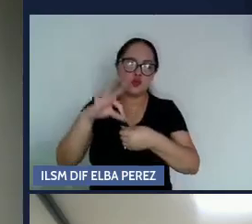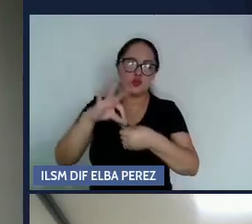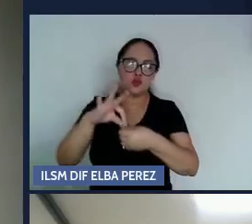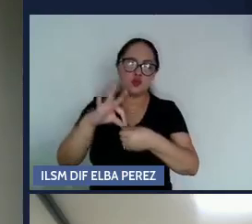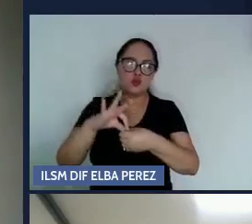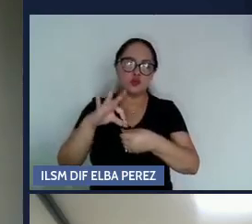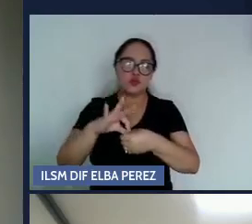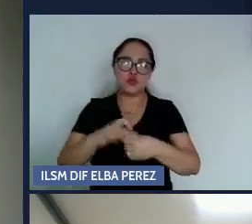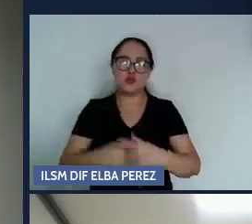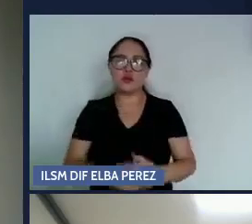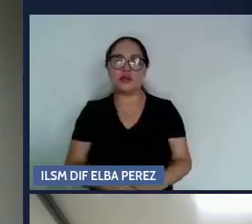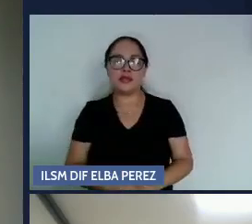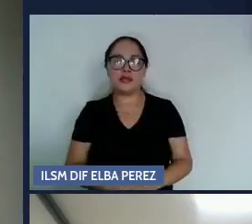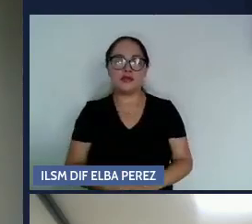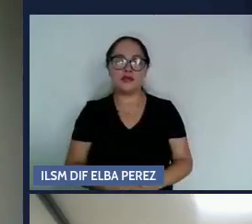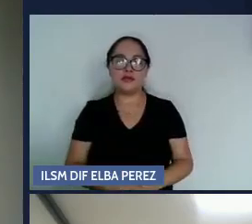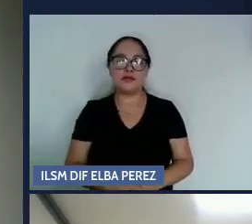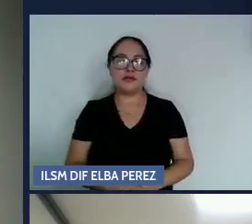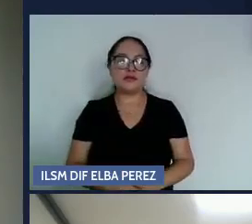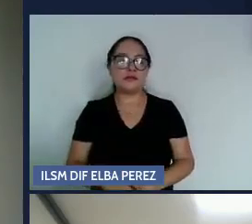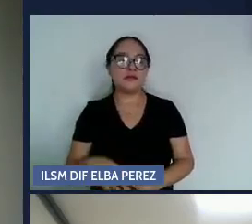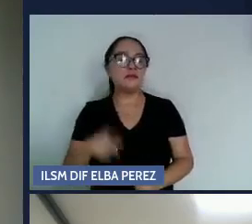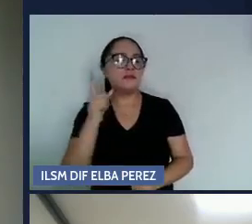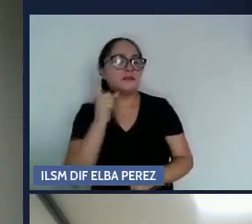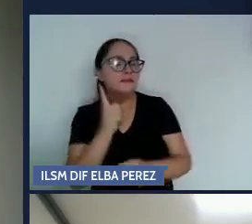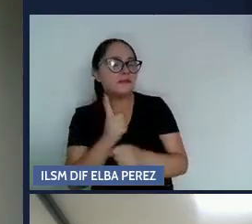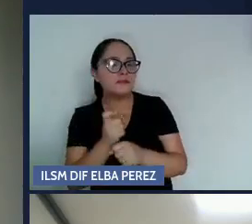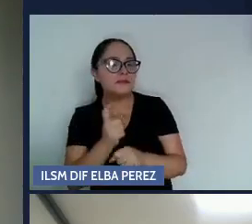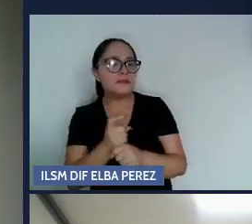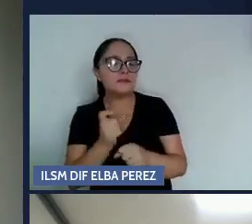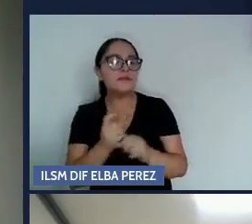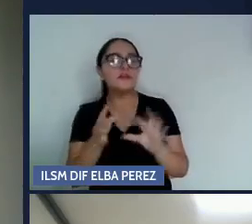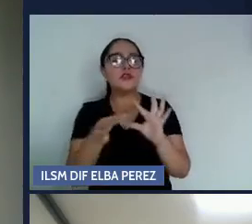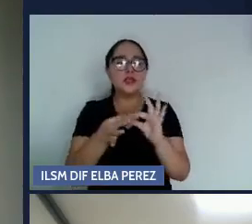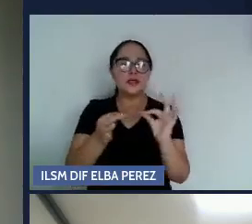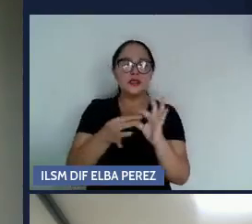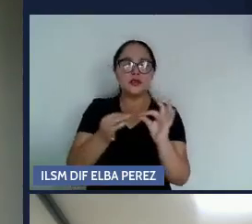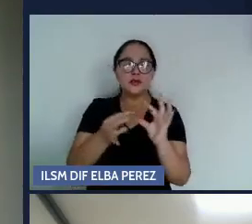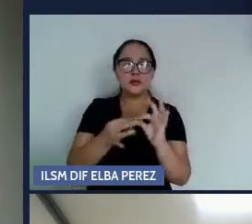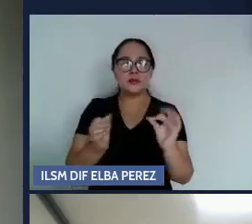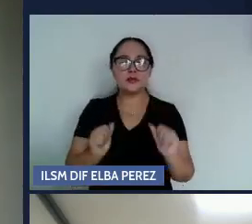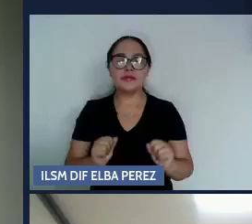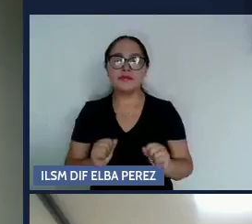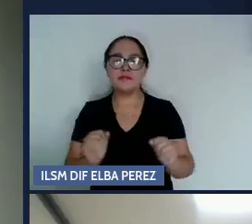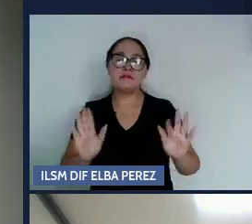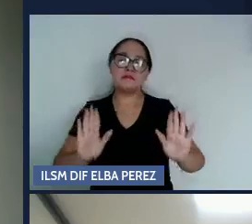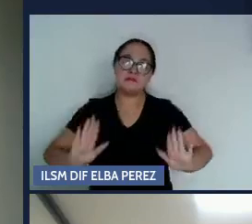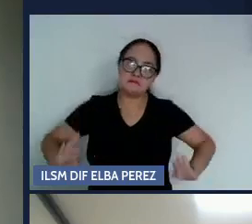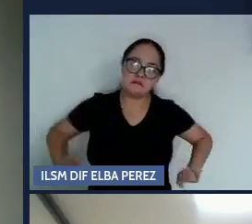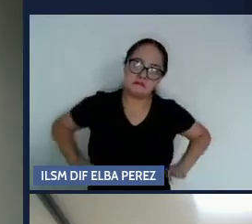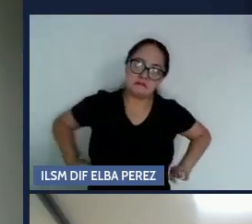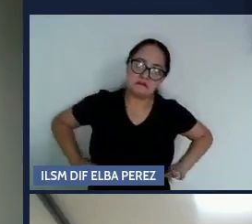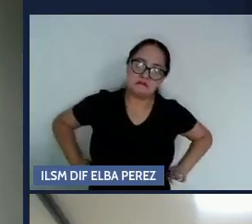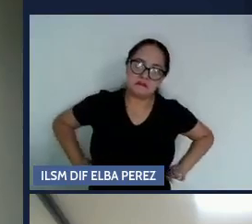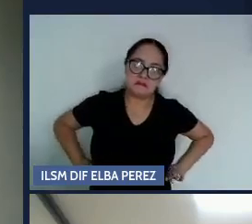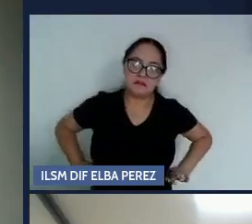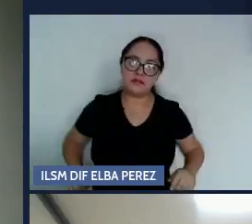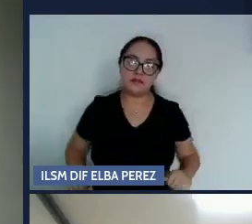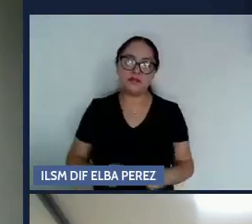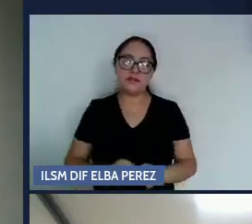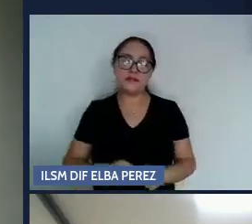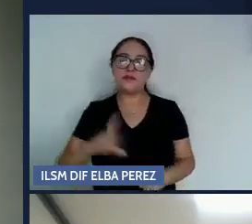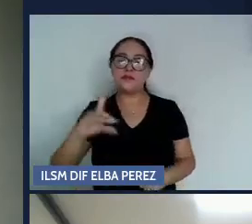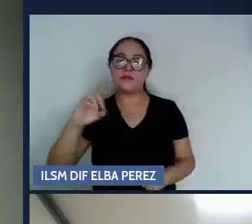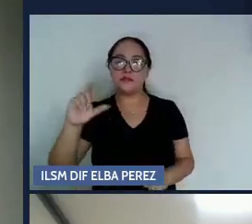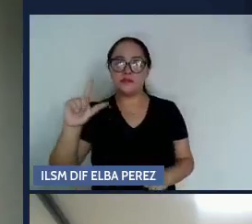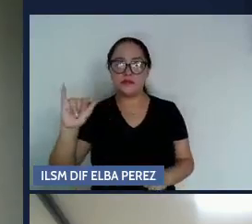Primeramente, vamos a hablar de las características de los delitos electorales. Son 3. Se